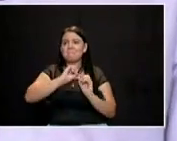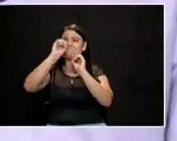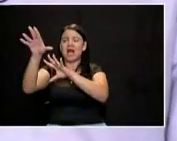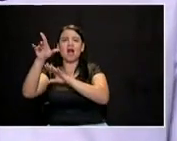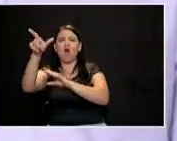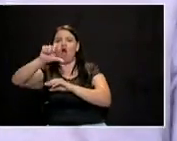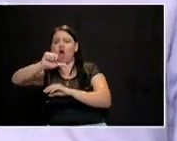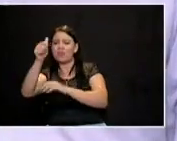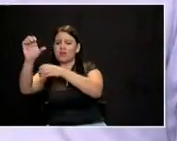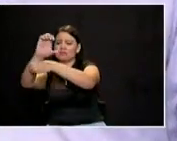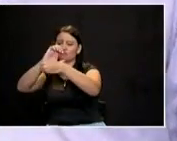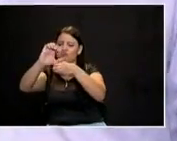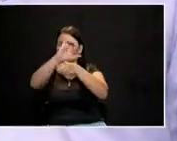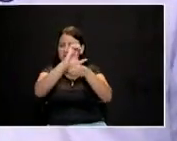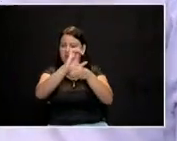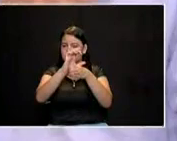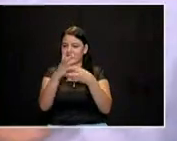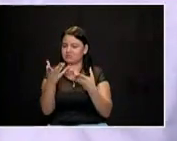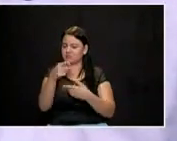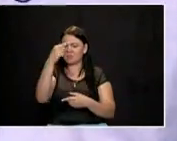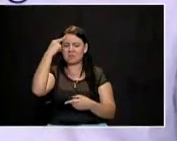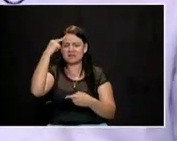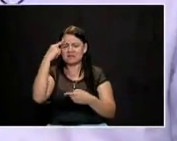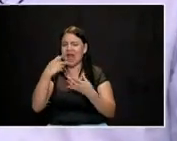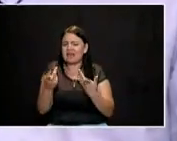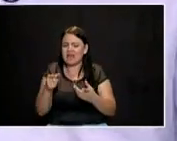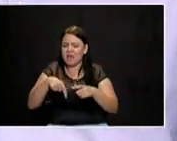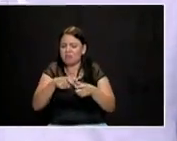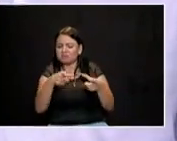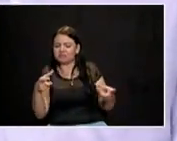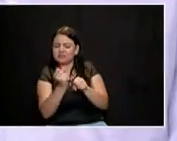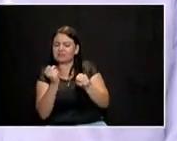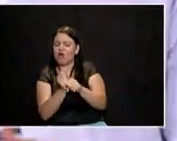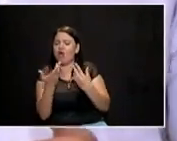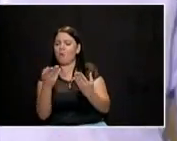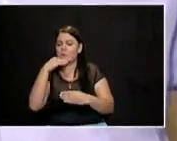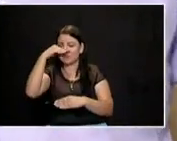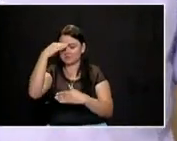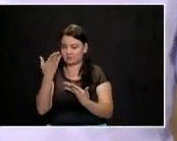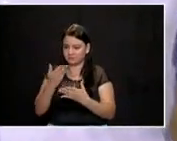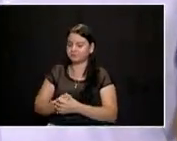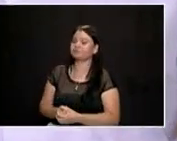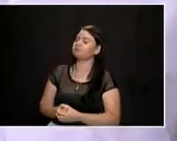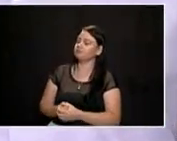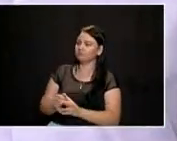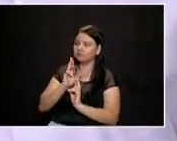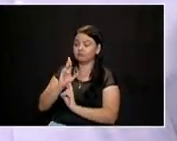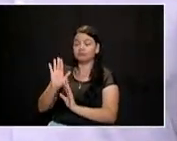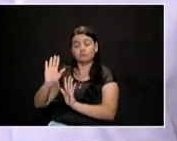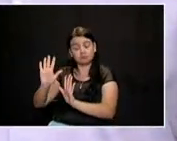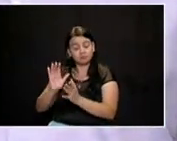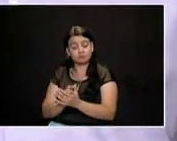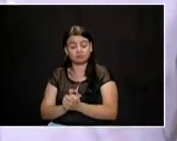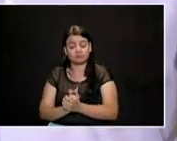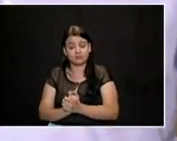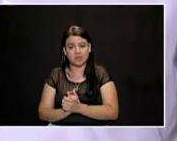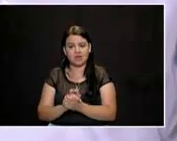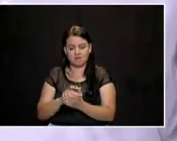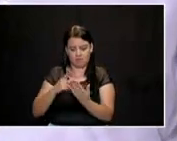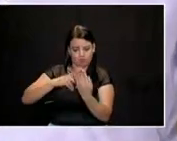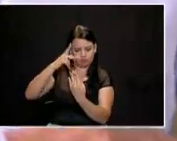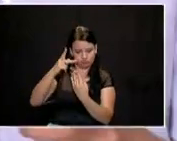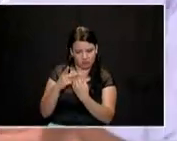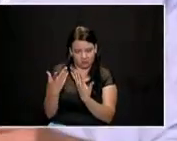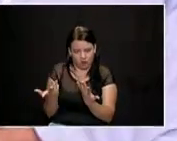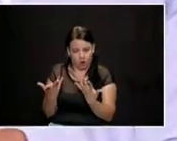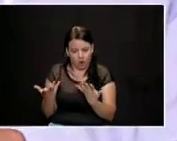su programa para crear más empleo en la ciudad de Medellín? Bueno, el programa para crear empleo está basado